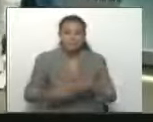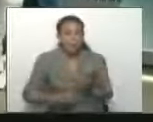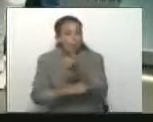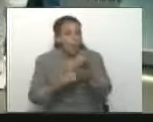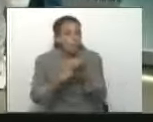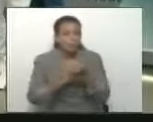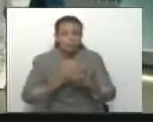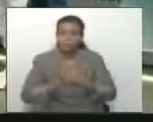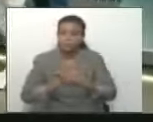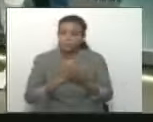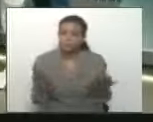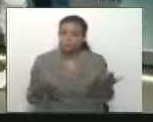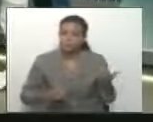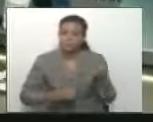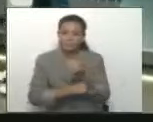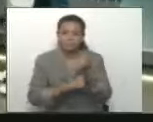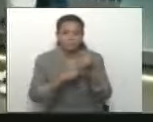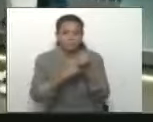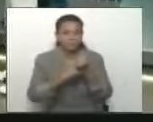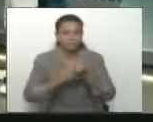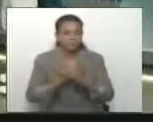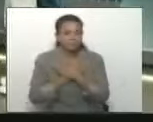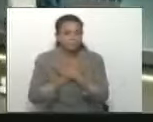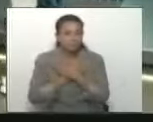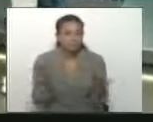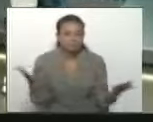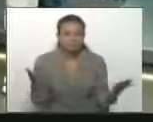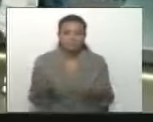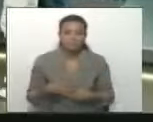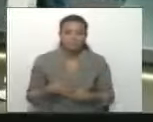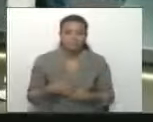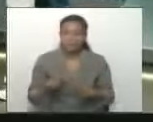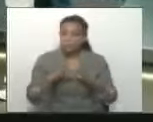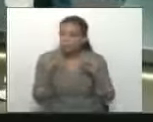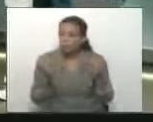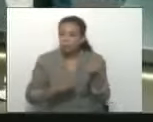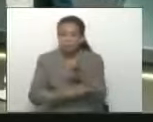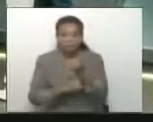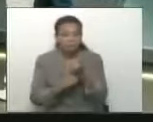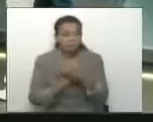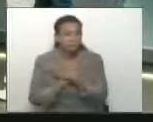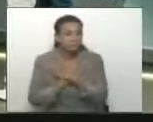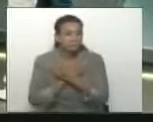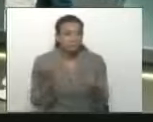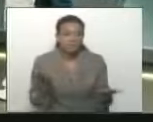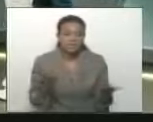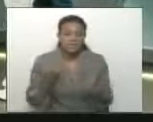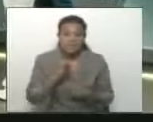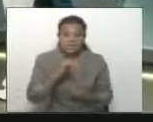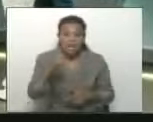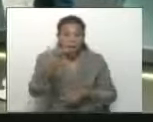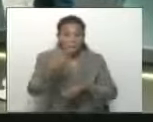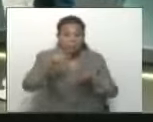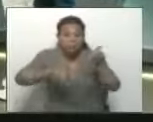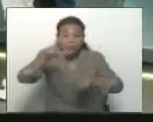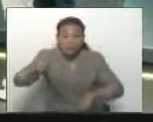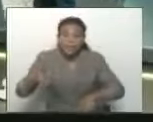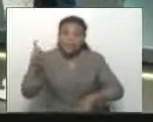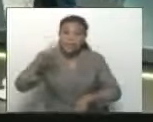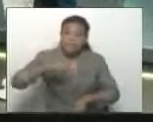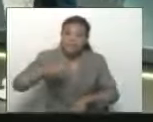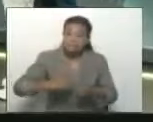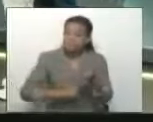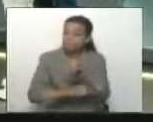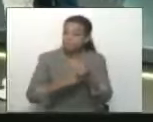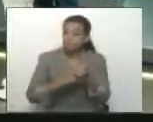necesiten oyeron todo el apoyo bueno todo el apoyo que necesiten o mar todo el apoyo que ellos necesiten